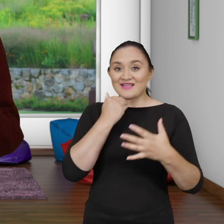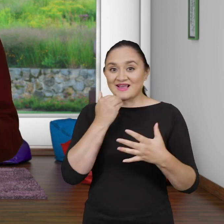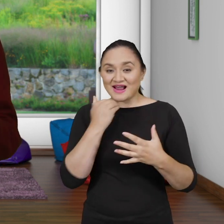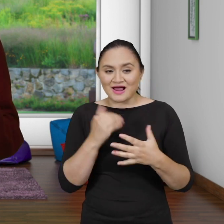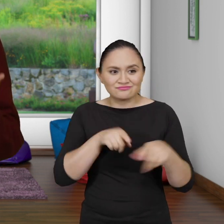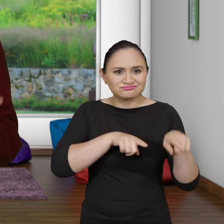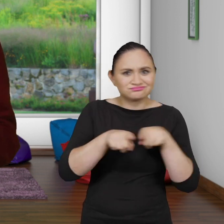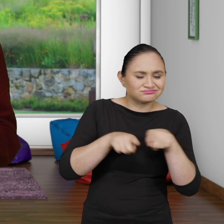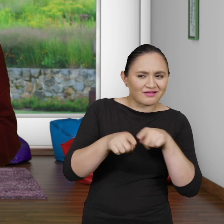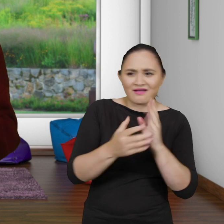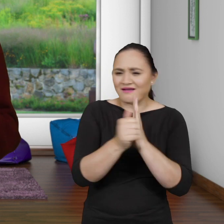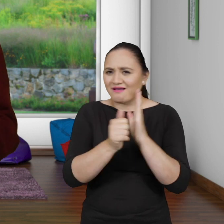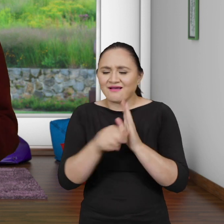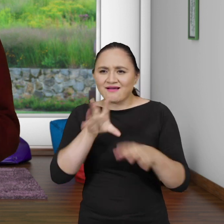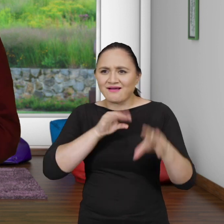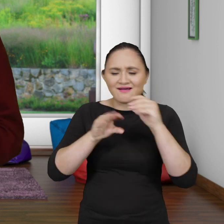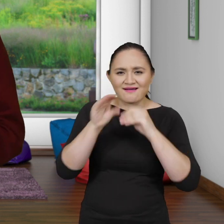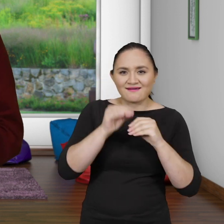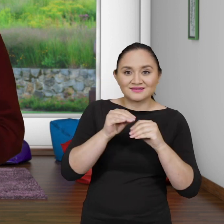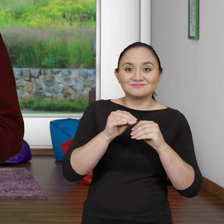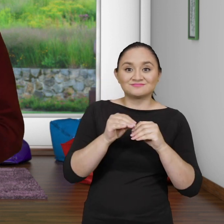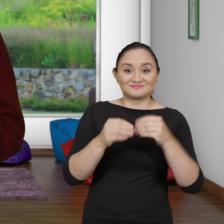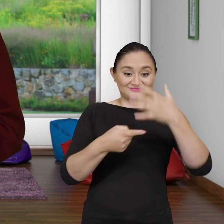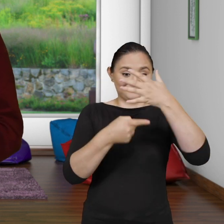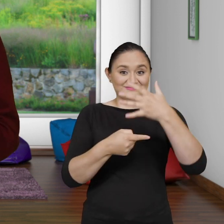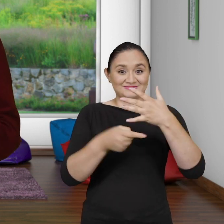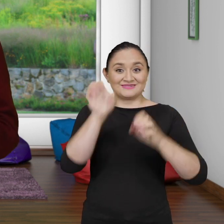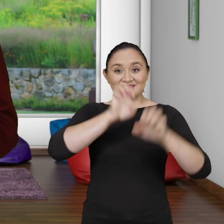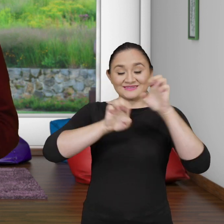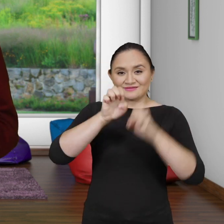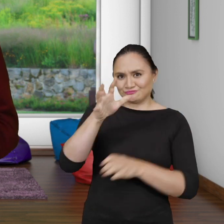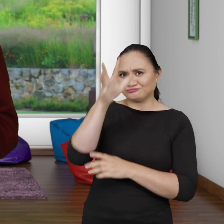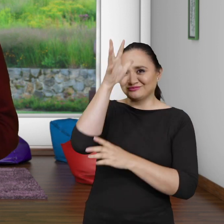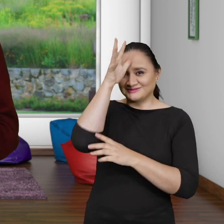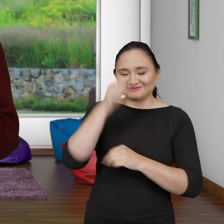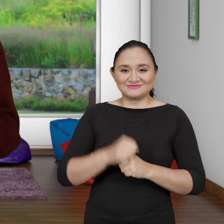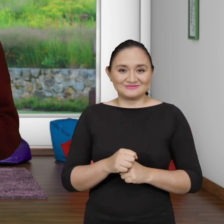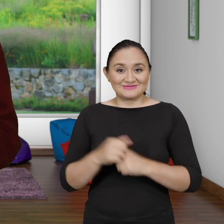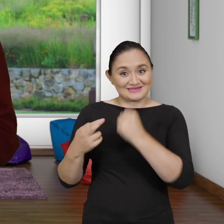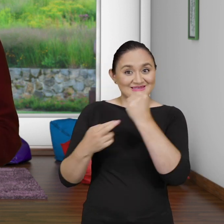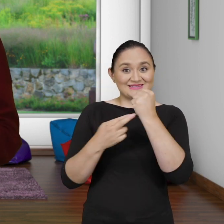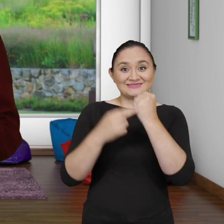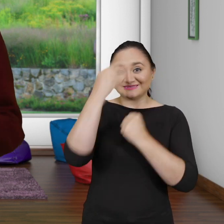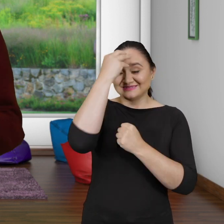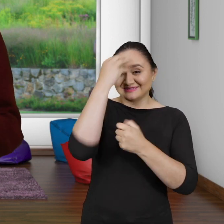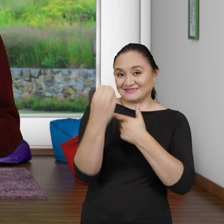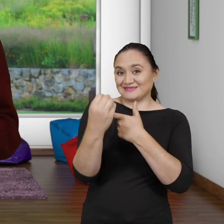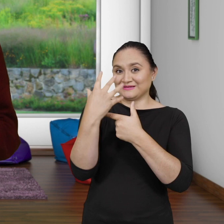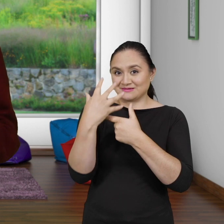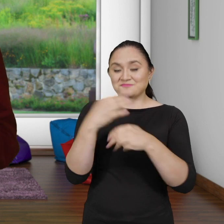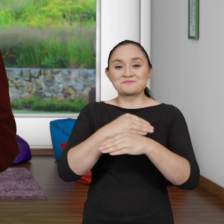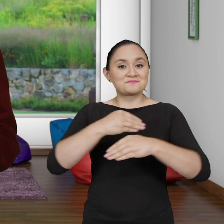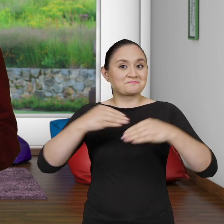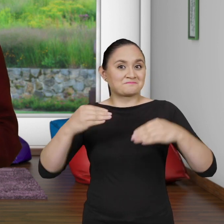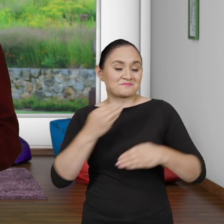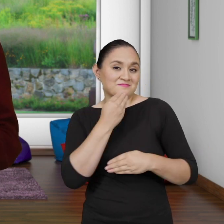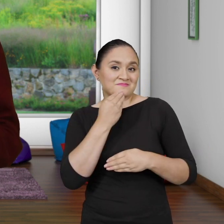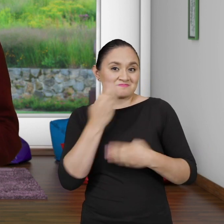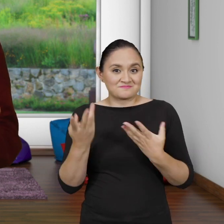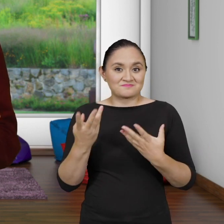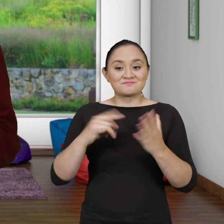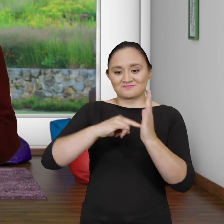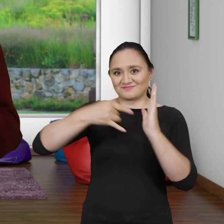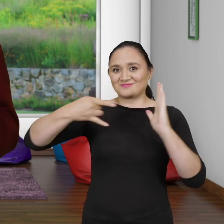una determinada competencia y evaluar conocimientos. Los recursos educativos digitales son materiales compuestos por